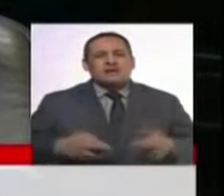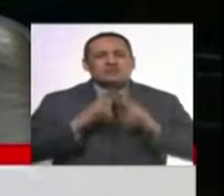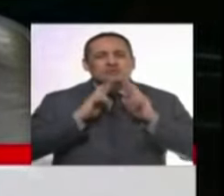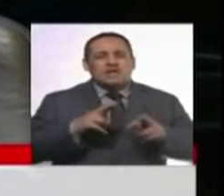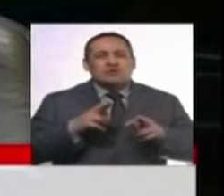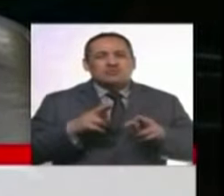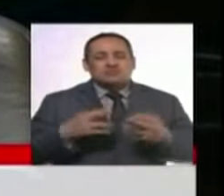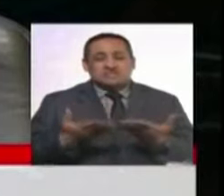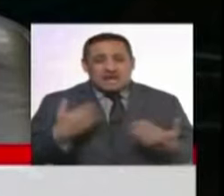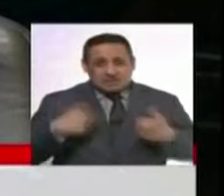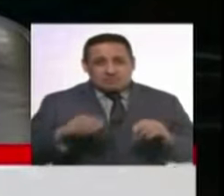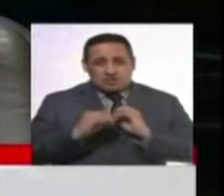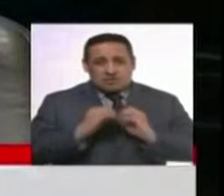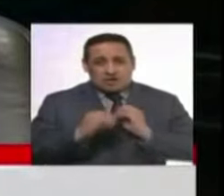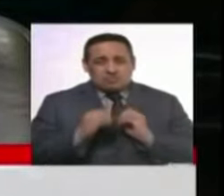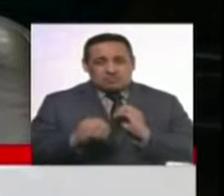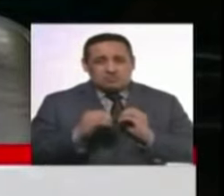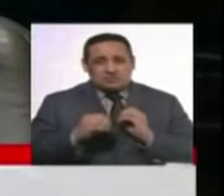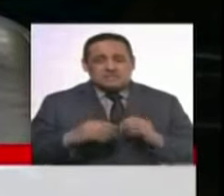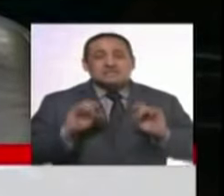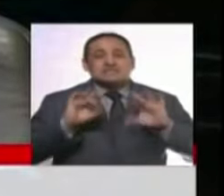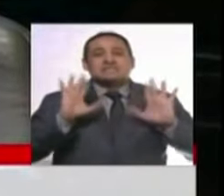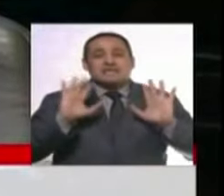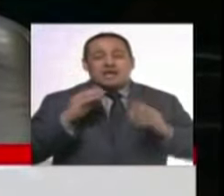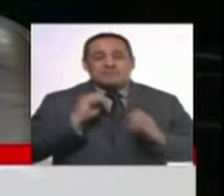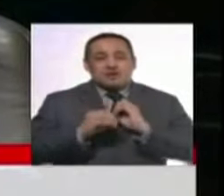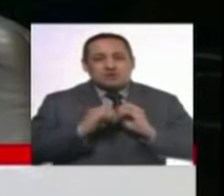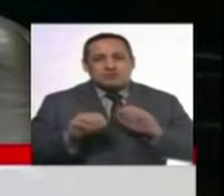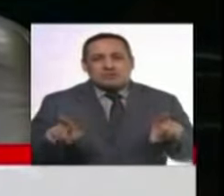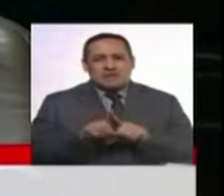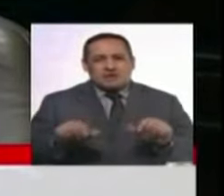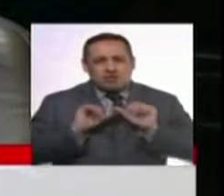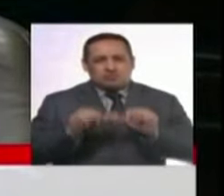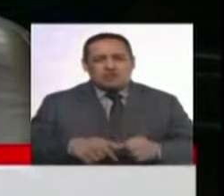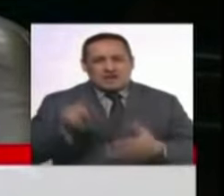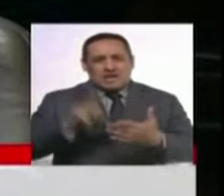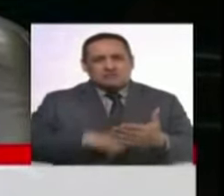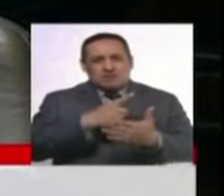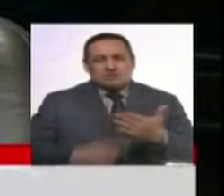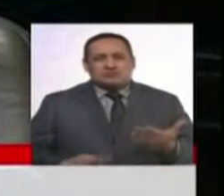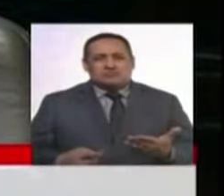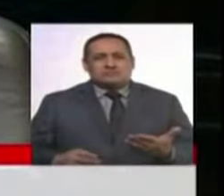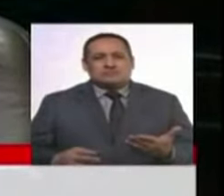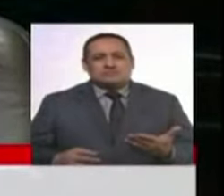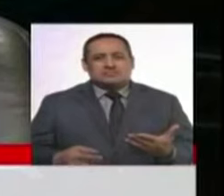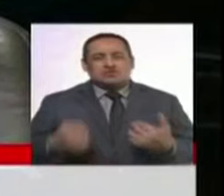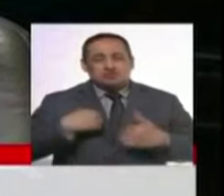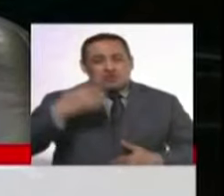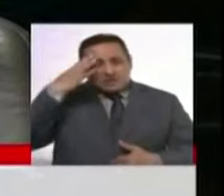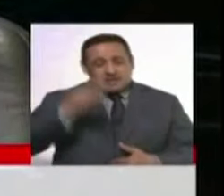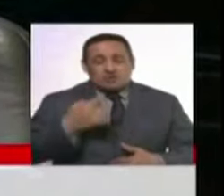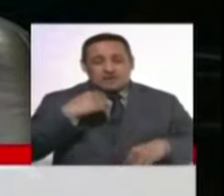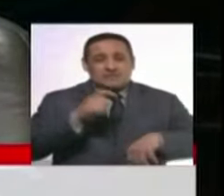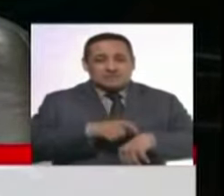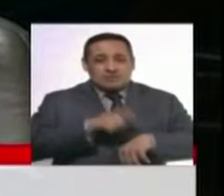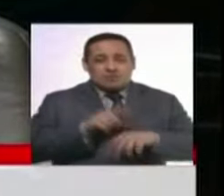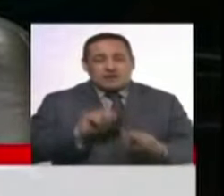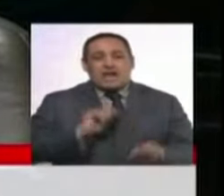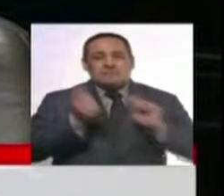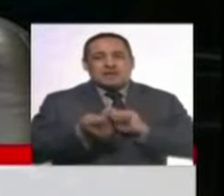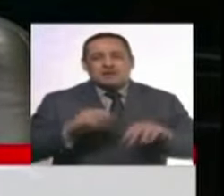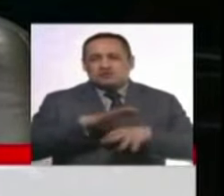se ha mejorado y si se ha mejorado Hay que seguir censurando Yo creo que es hora de